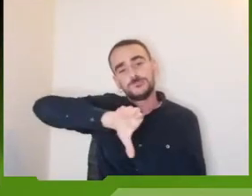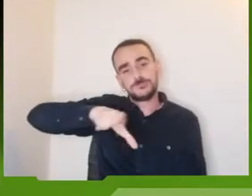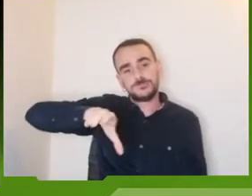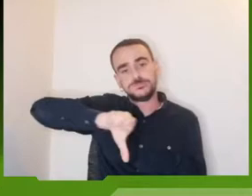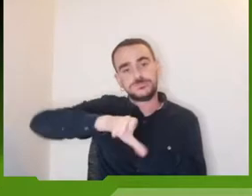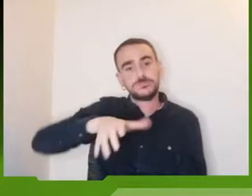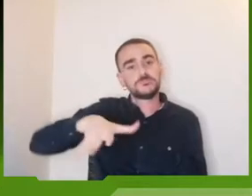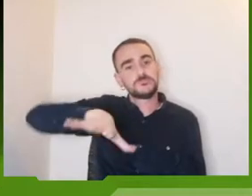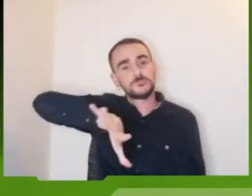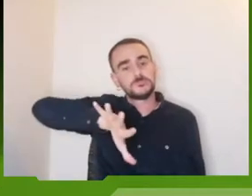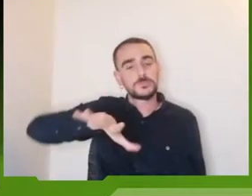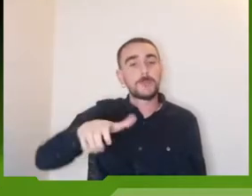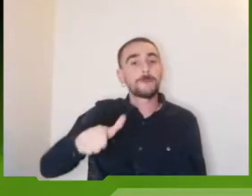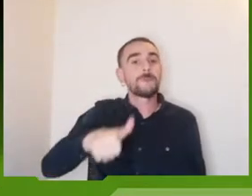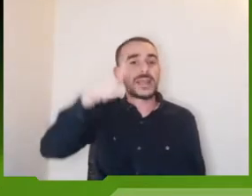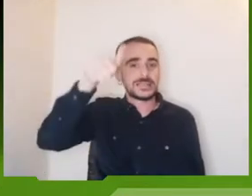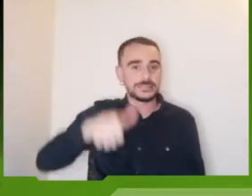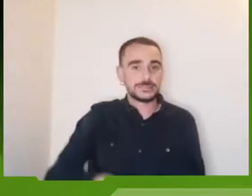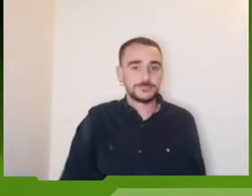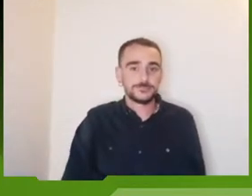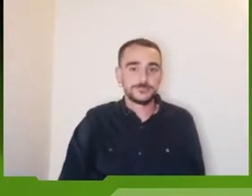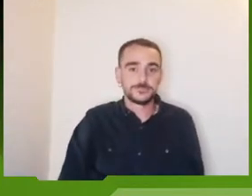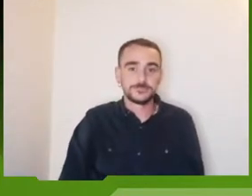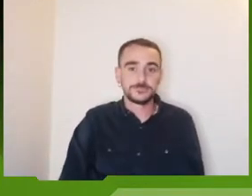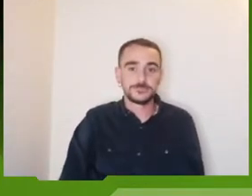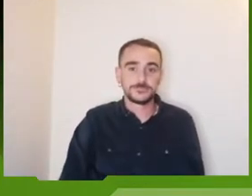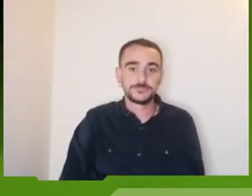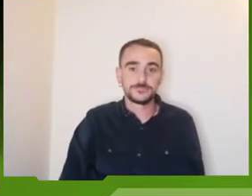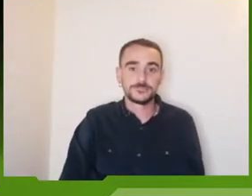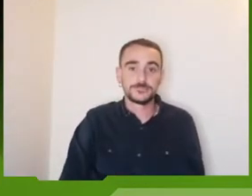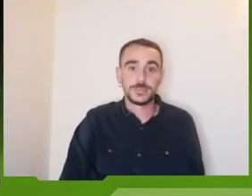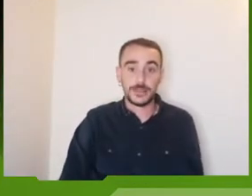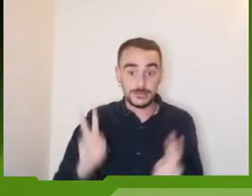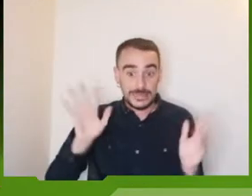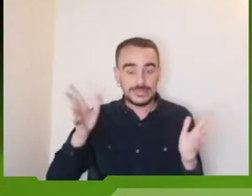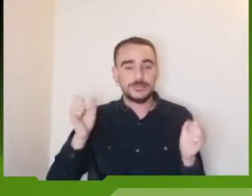más. Ahí lo estoy tapando. Ahí.